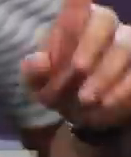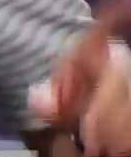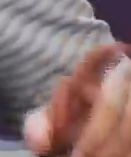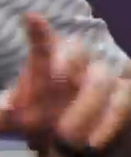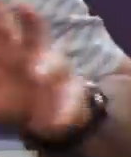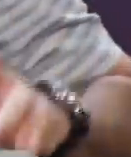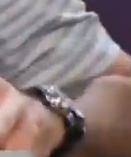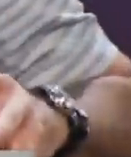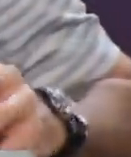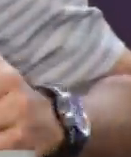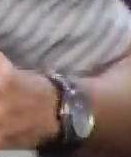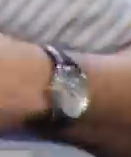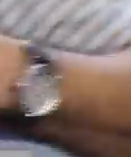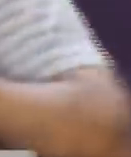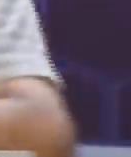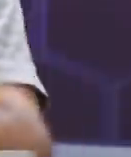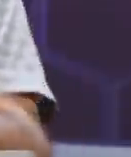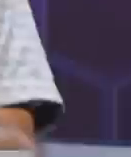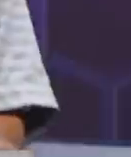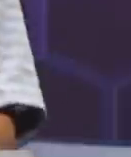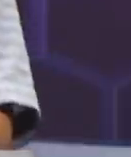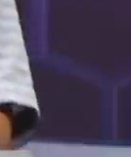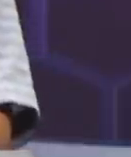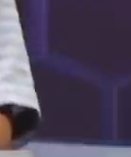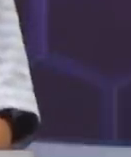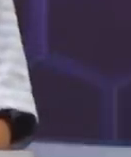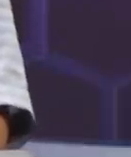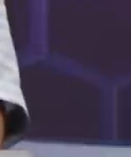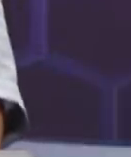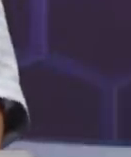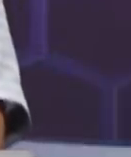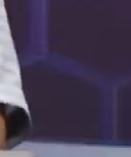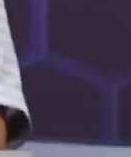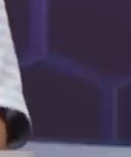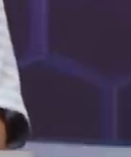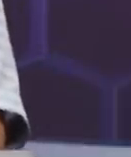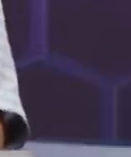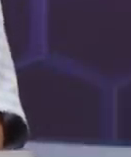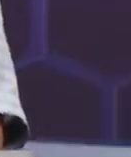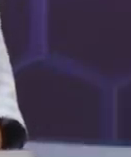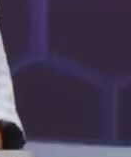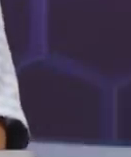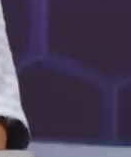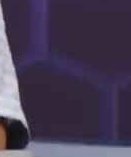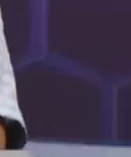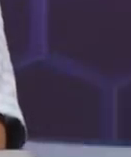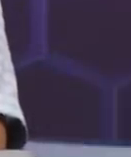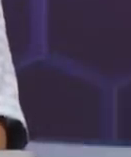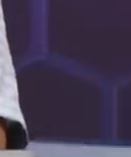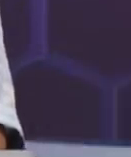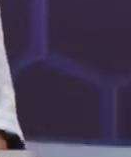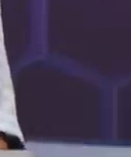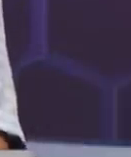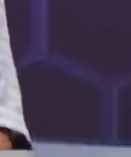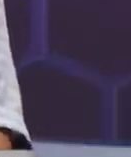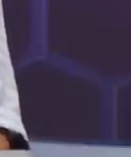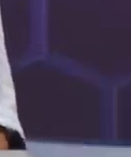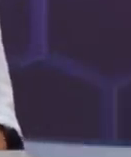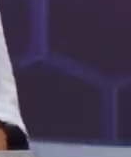quien coordina un partido que quizás no todos van a entender ese mensaje, y